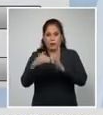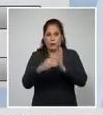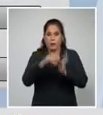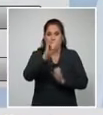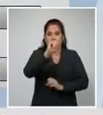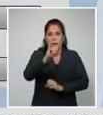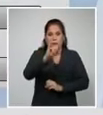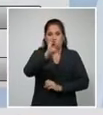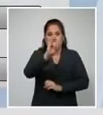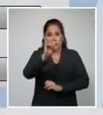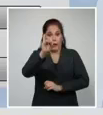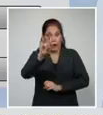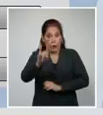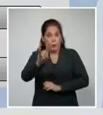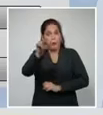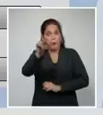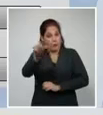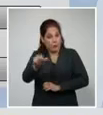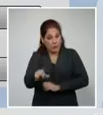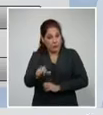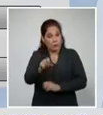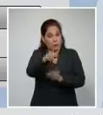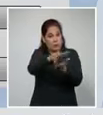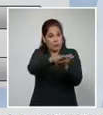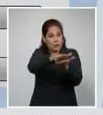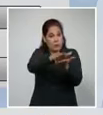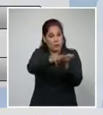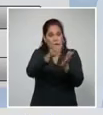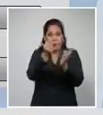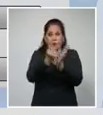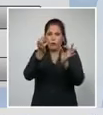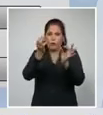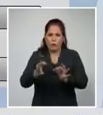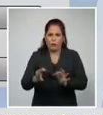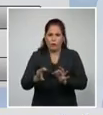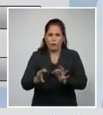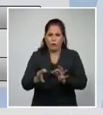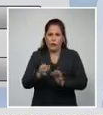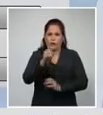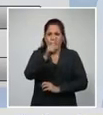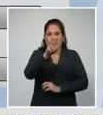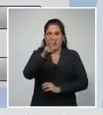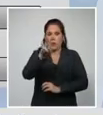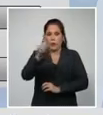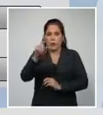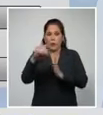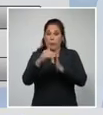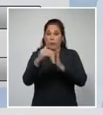22.734.669 activos, ya un acumulado de casos confirmados de